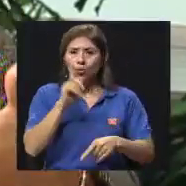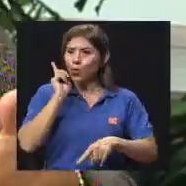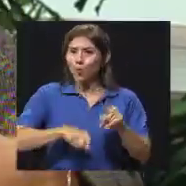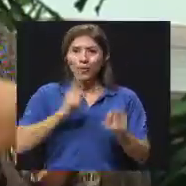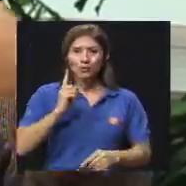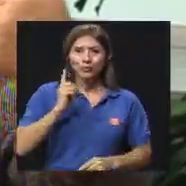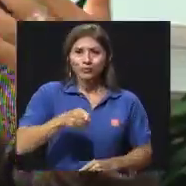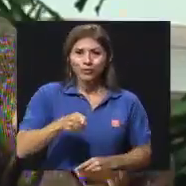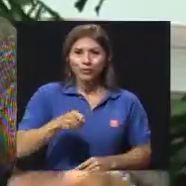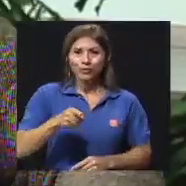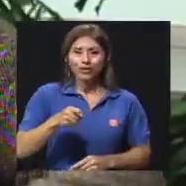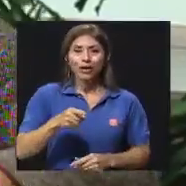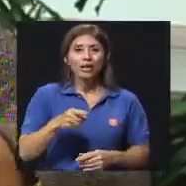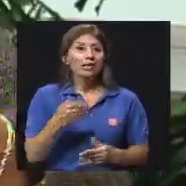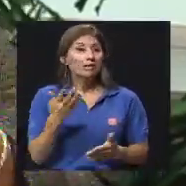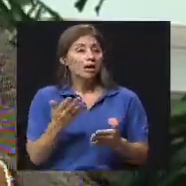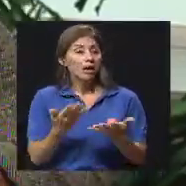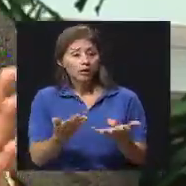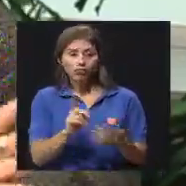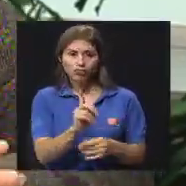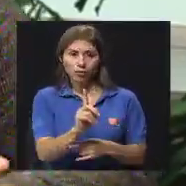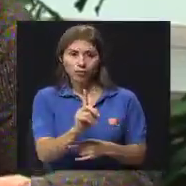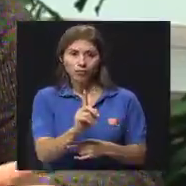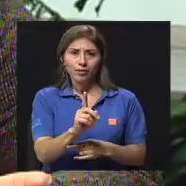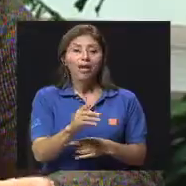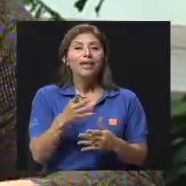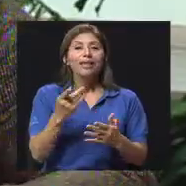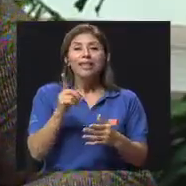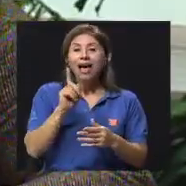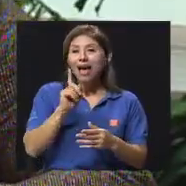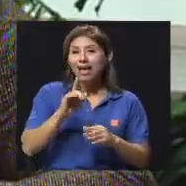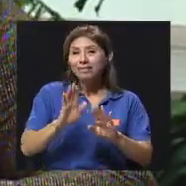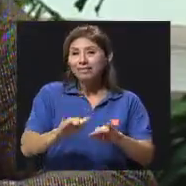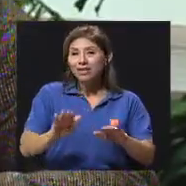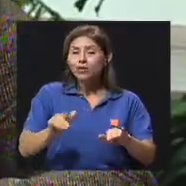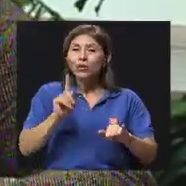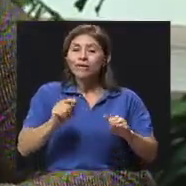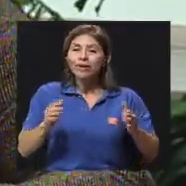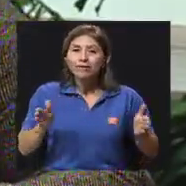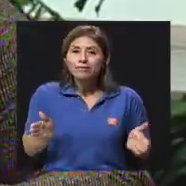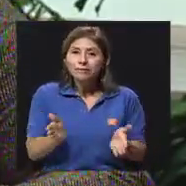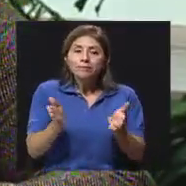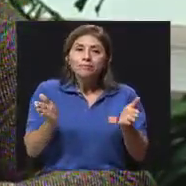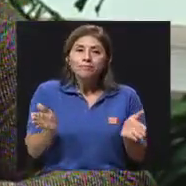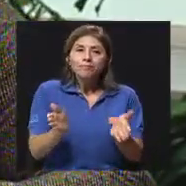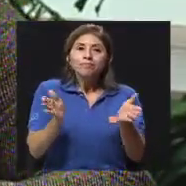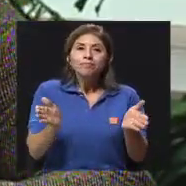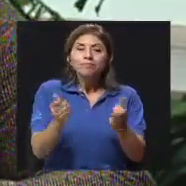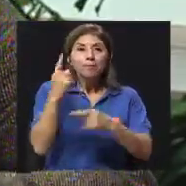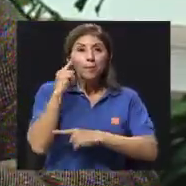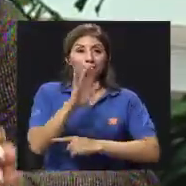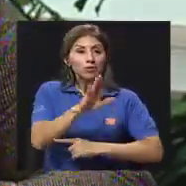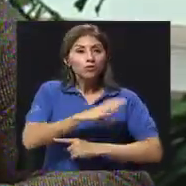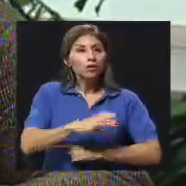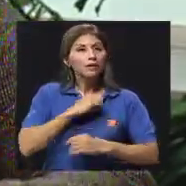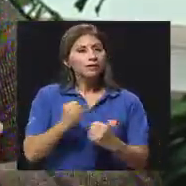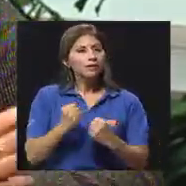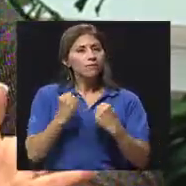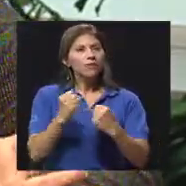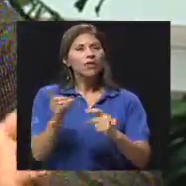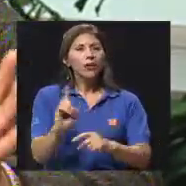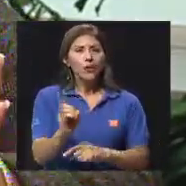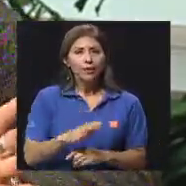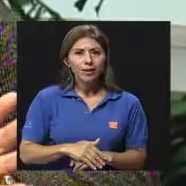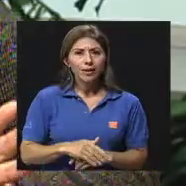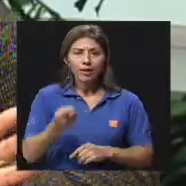son trabajos que le van a generar más, no, sino que el niño hay que estimularlo para ver dónde está su potencial. Ahí es donde nosotros tenemos